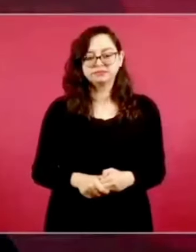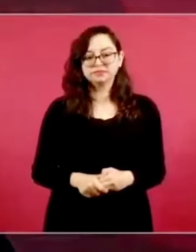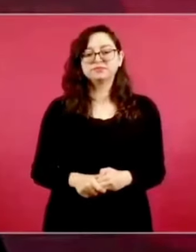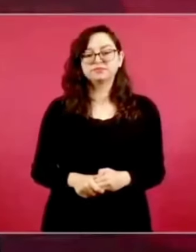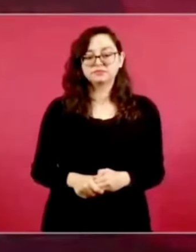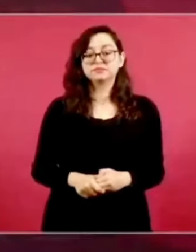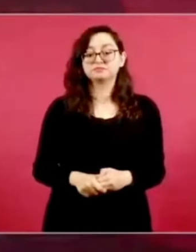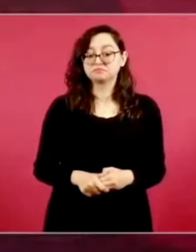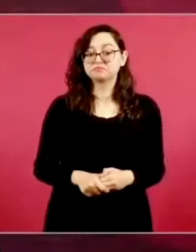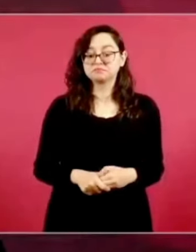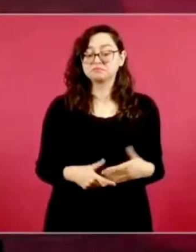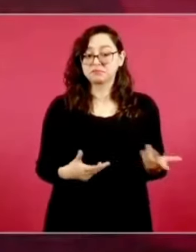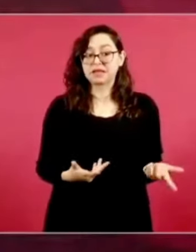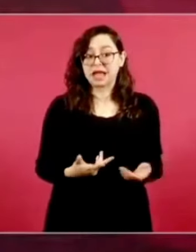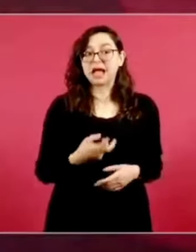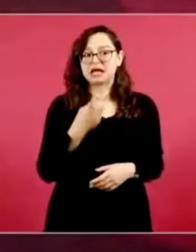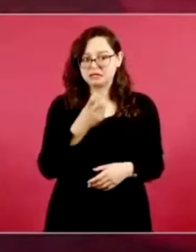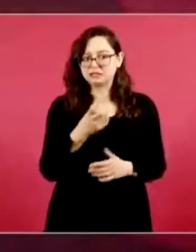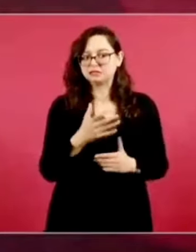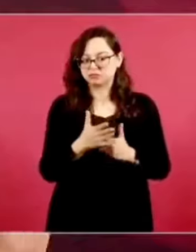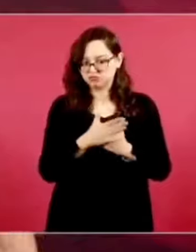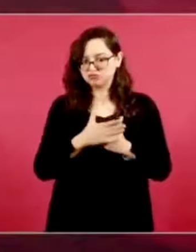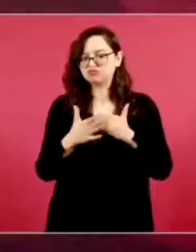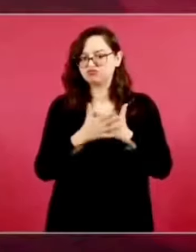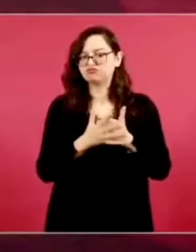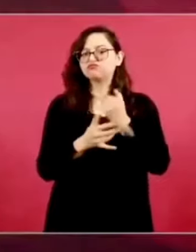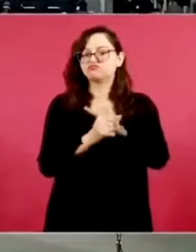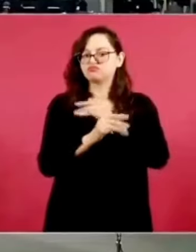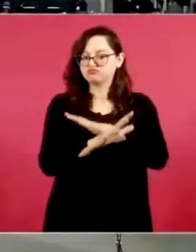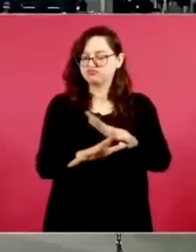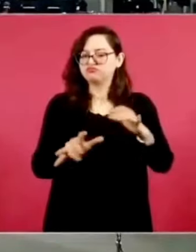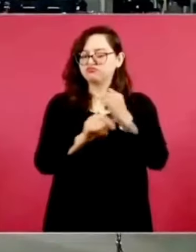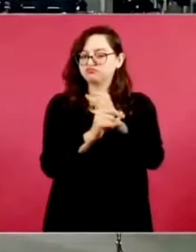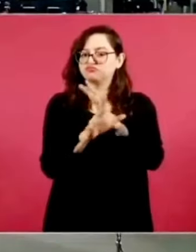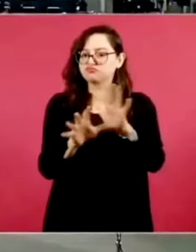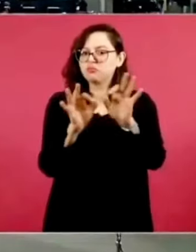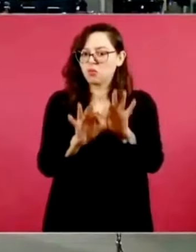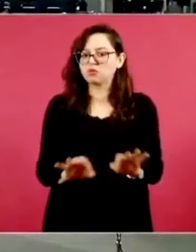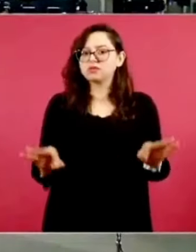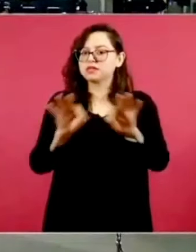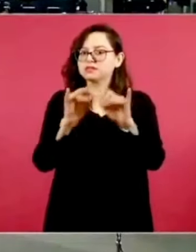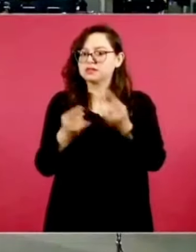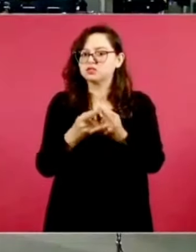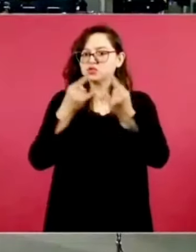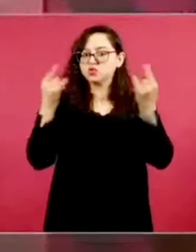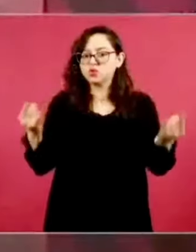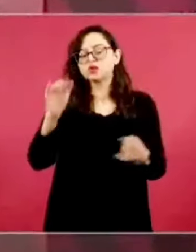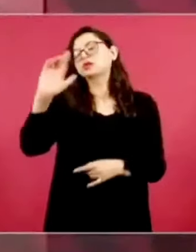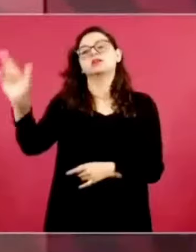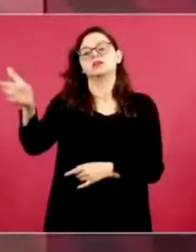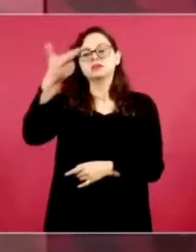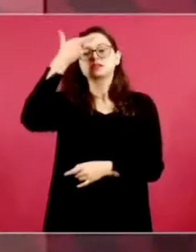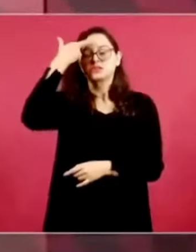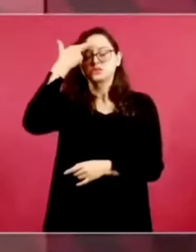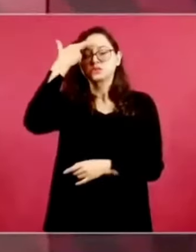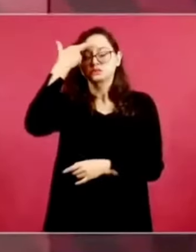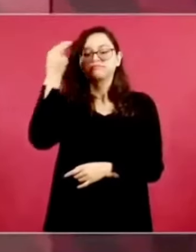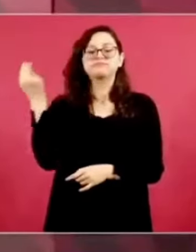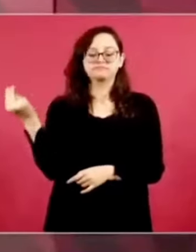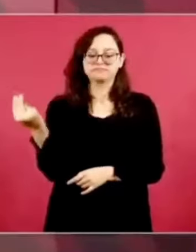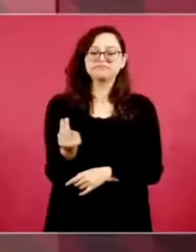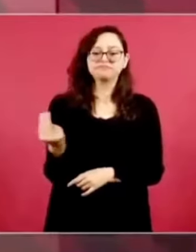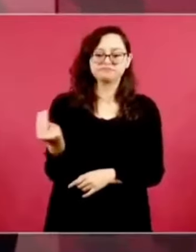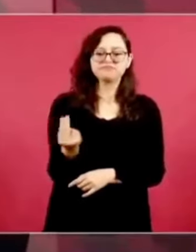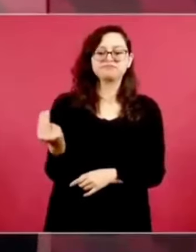Entonces, es interesante para que todos sepamos. A mí me dicen